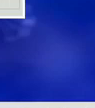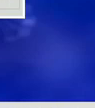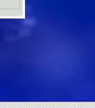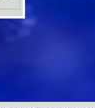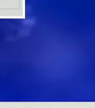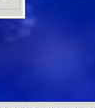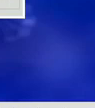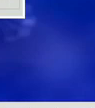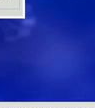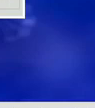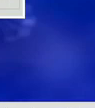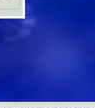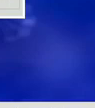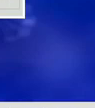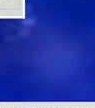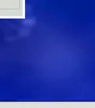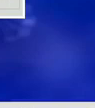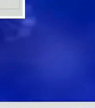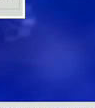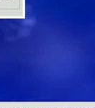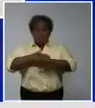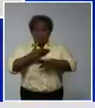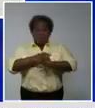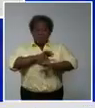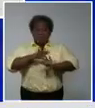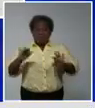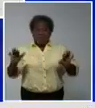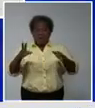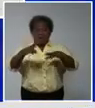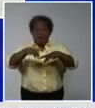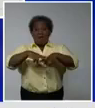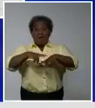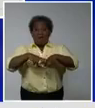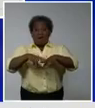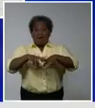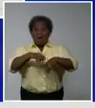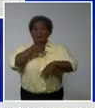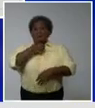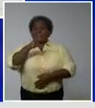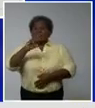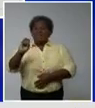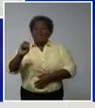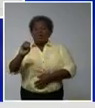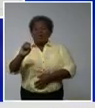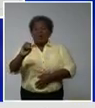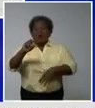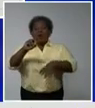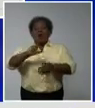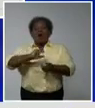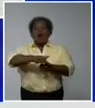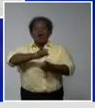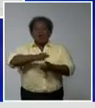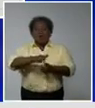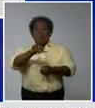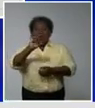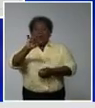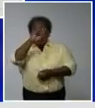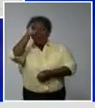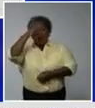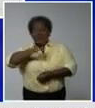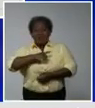298,6 y después ya cierra La Habana. Cerro, Arroyo Naranjo, La Lisa y Habana del